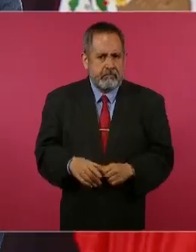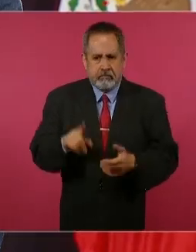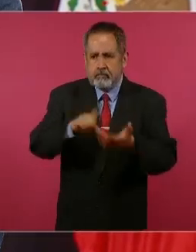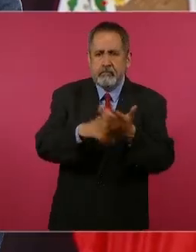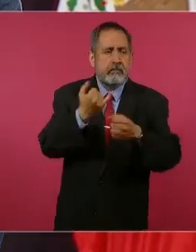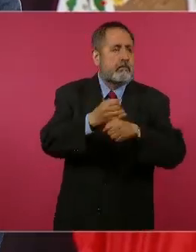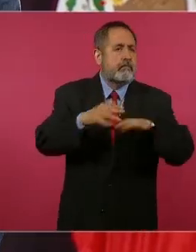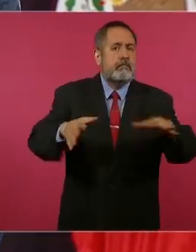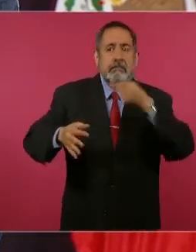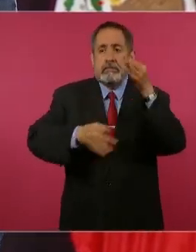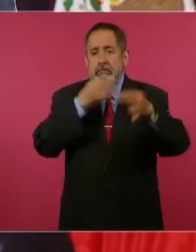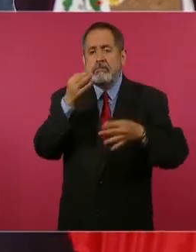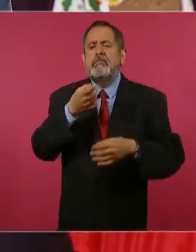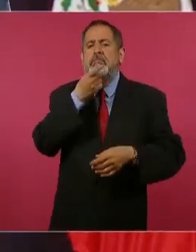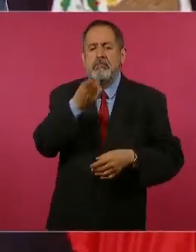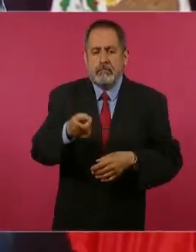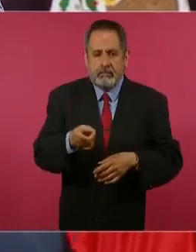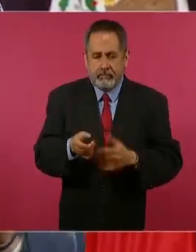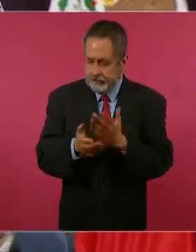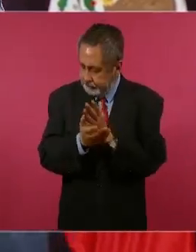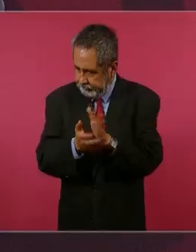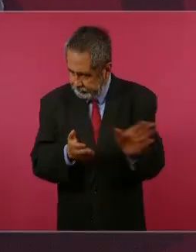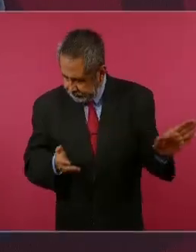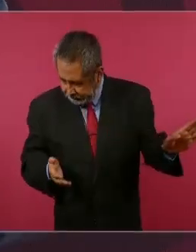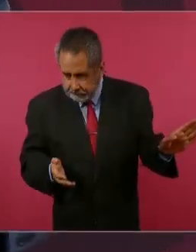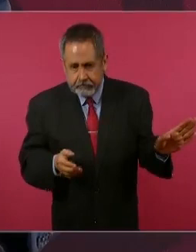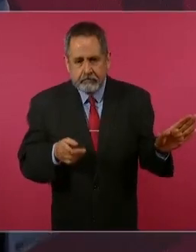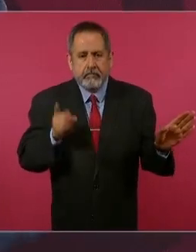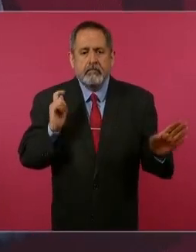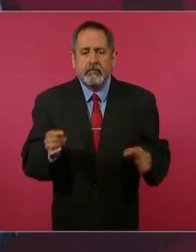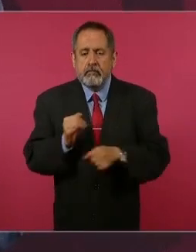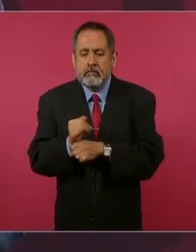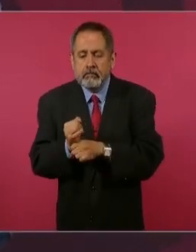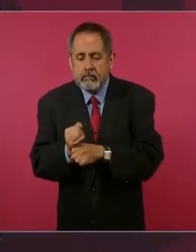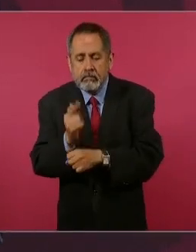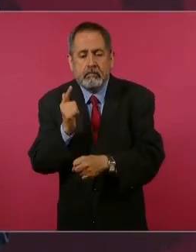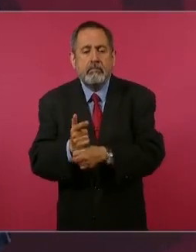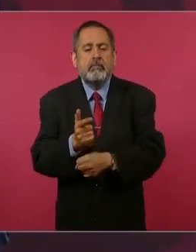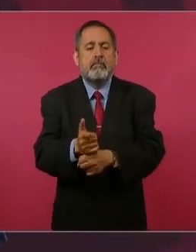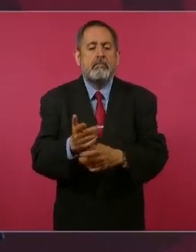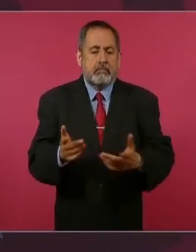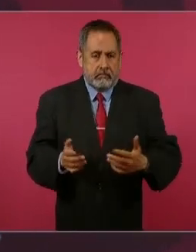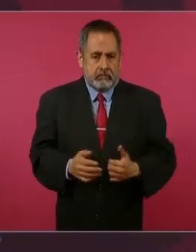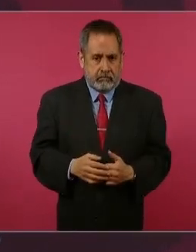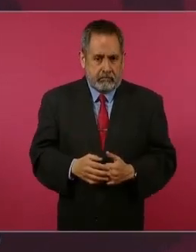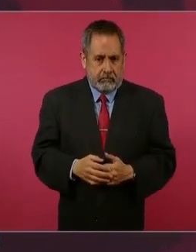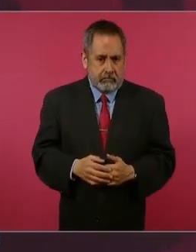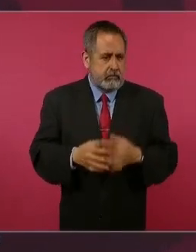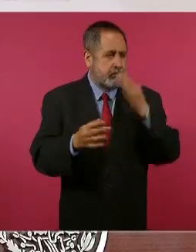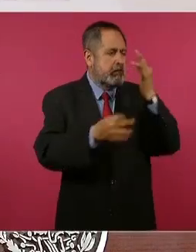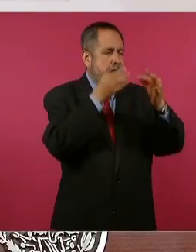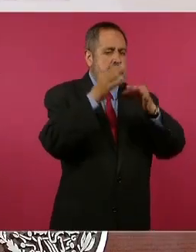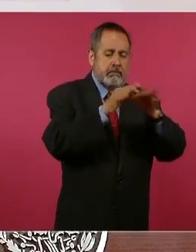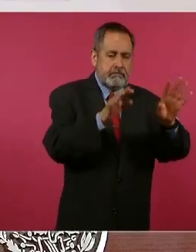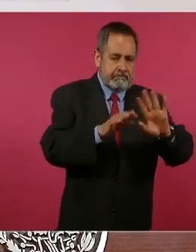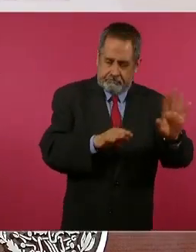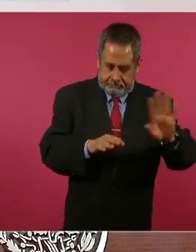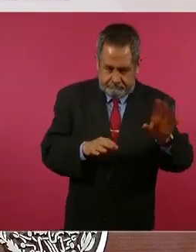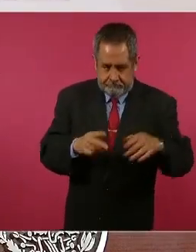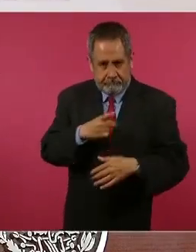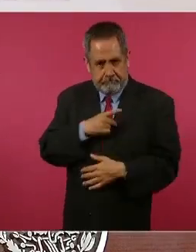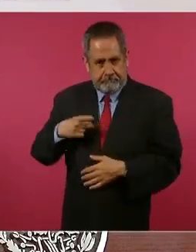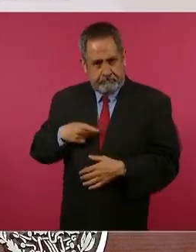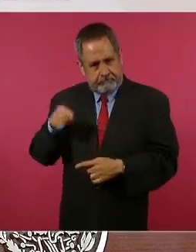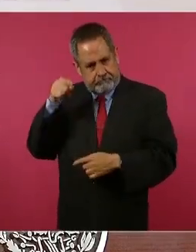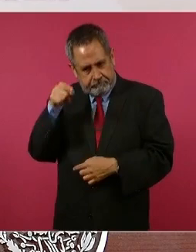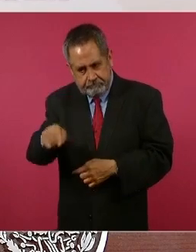manejó la información independientemente de cómo se haya manejado tenemos que